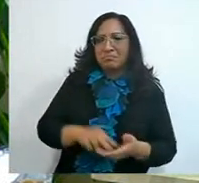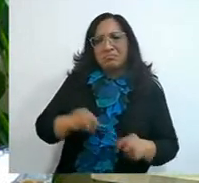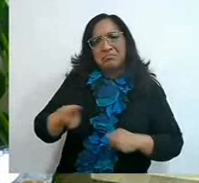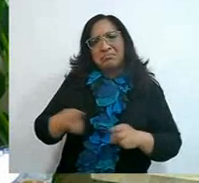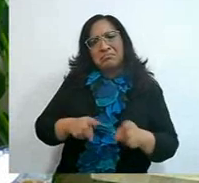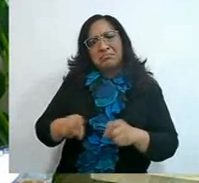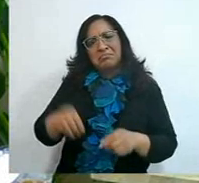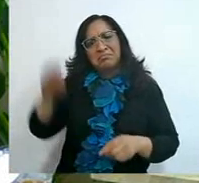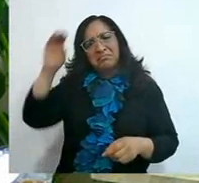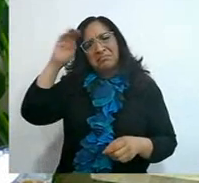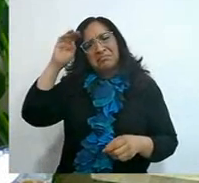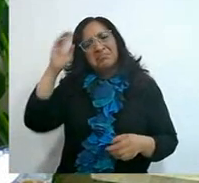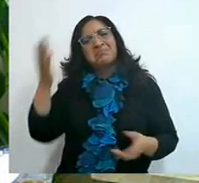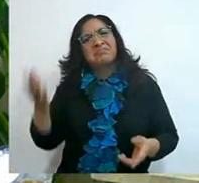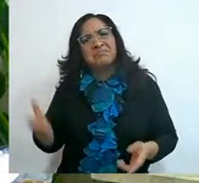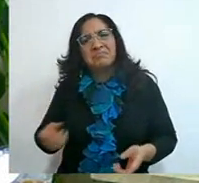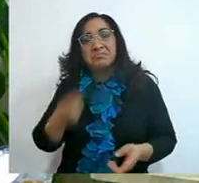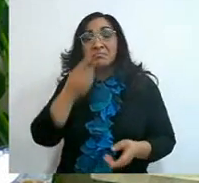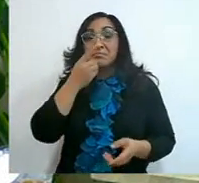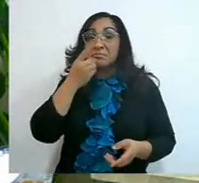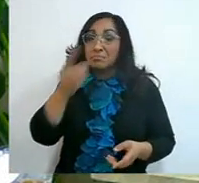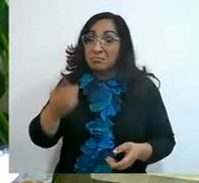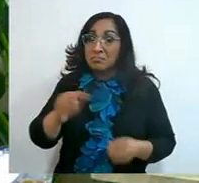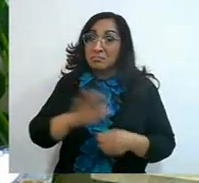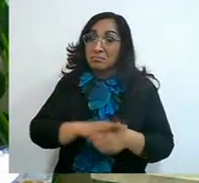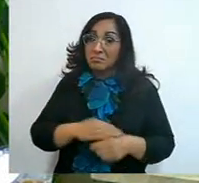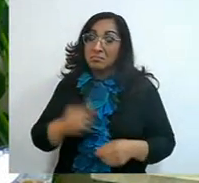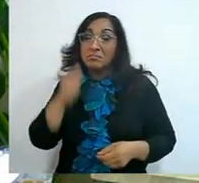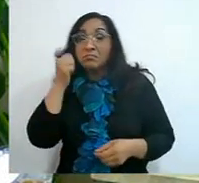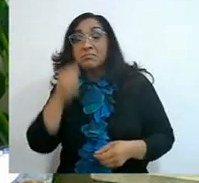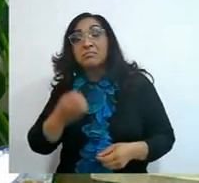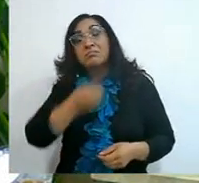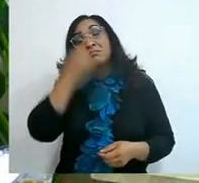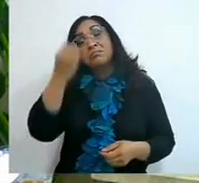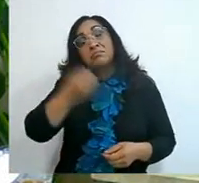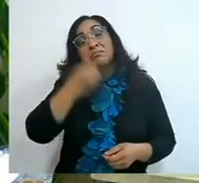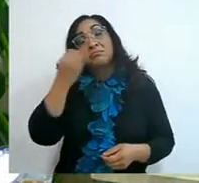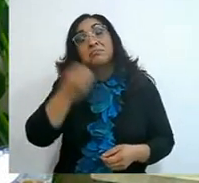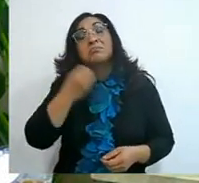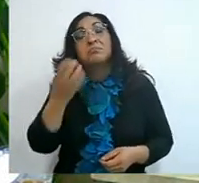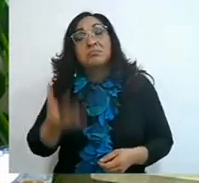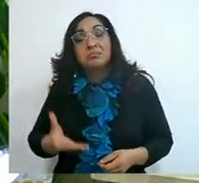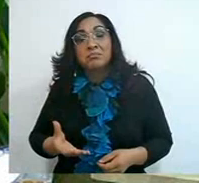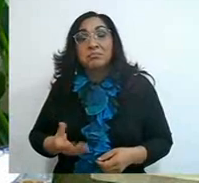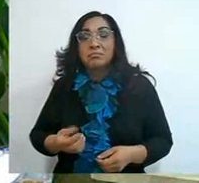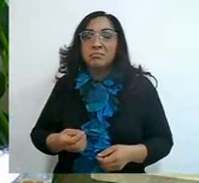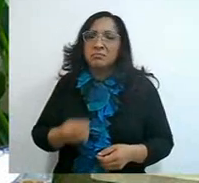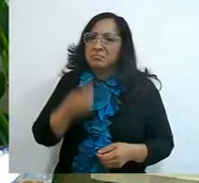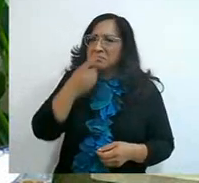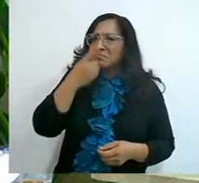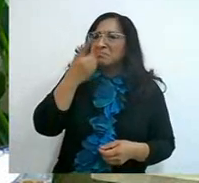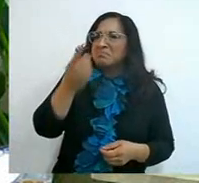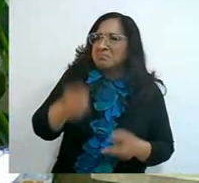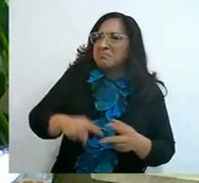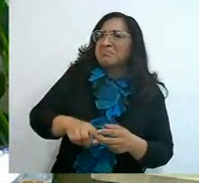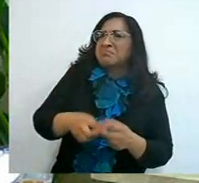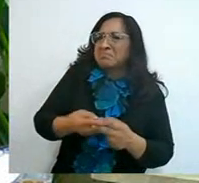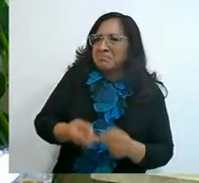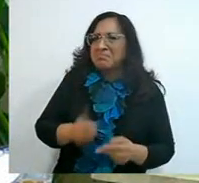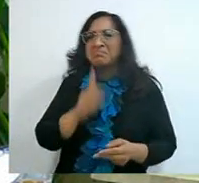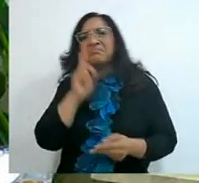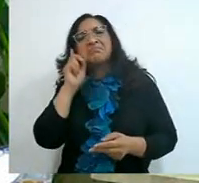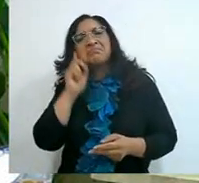un poco más apegada, porque es una intercesora, lo que se hacía en ReViVe. Y ella empieza a hablar, ¿verdad?, acerca de la